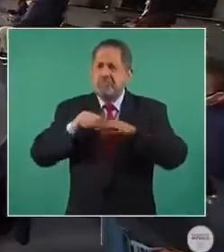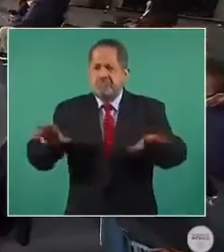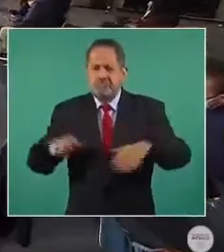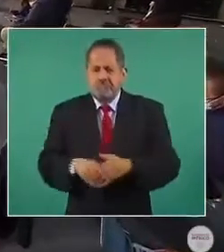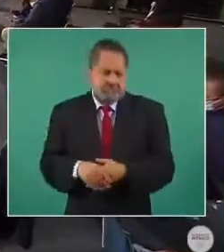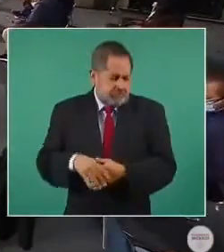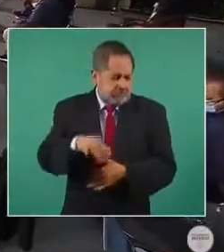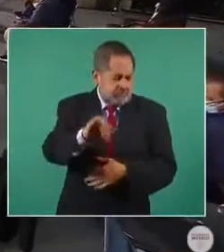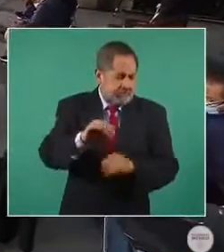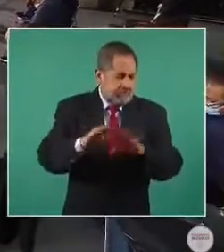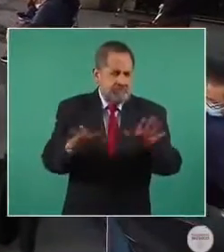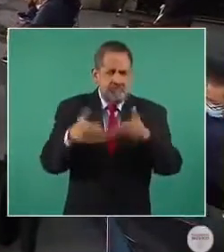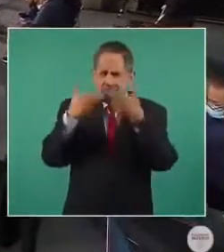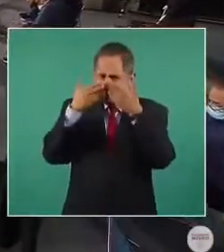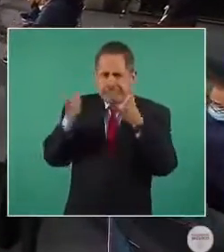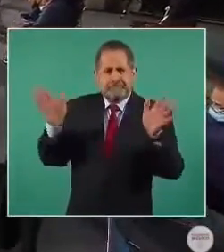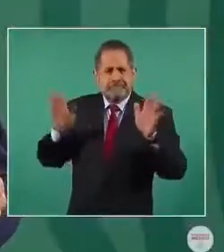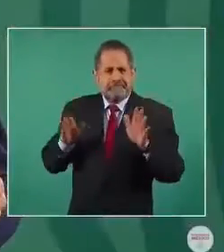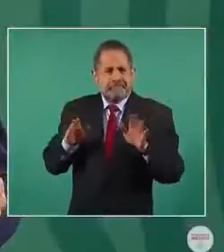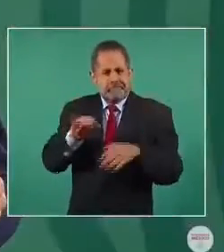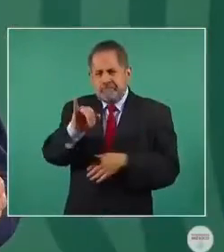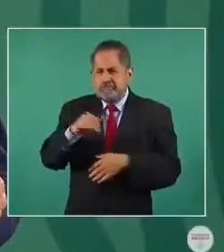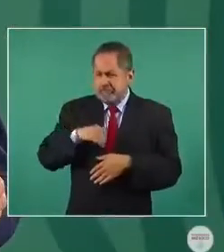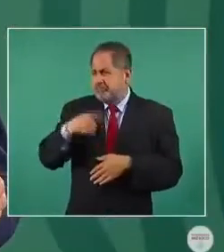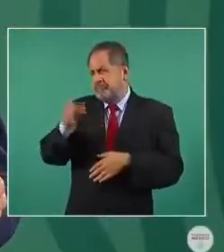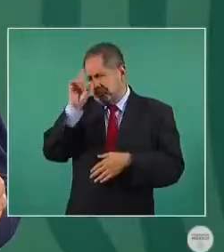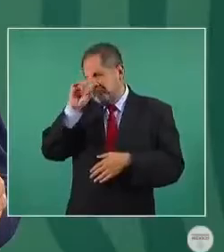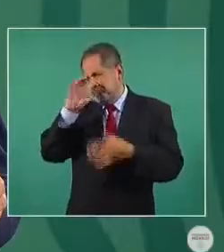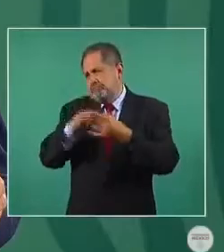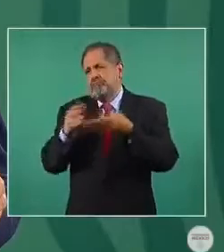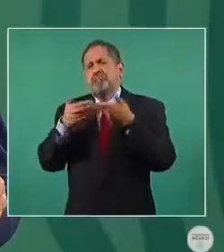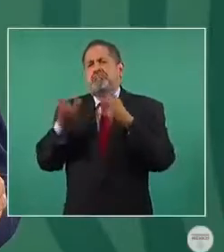claro. La vida pública tiene que ser cada vez más pública.